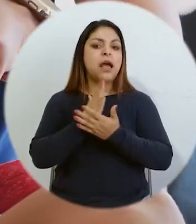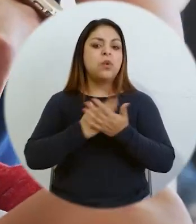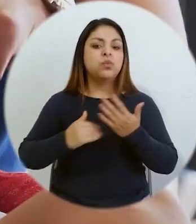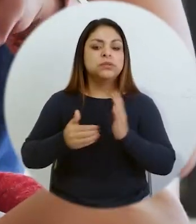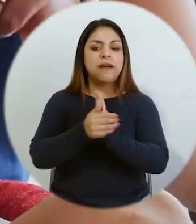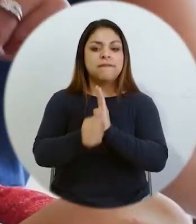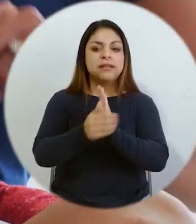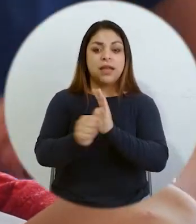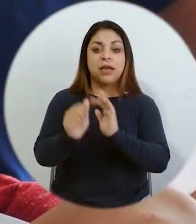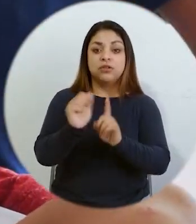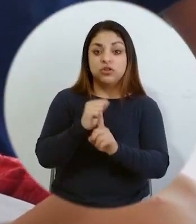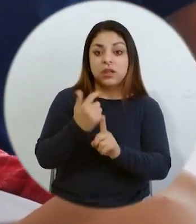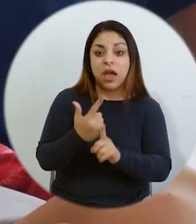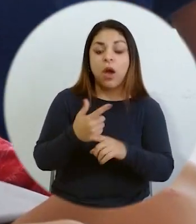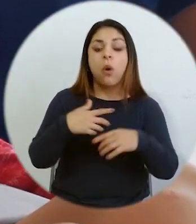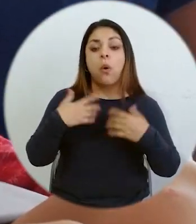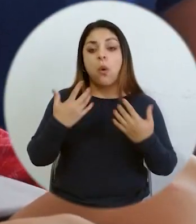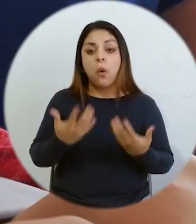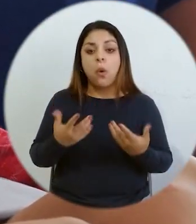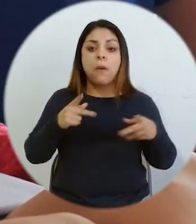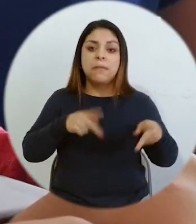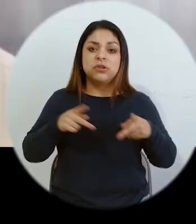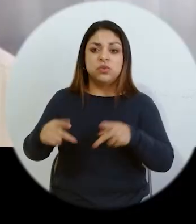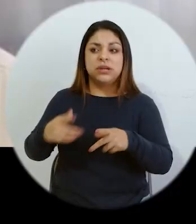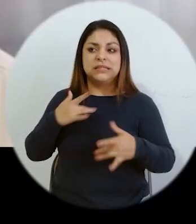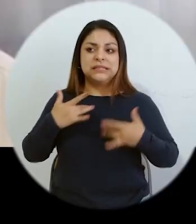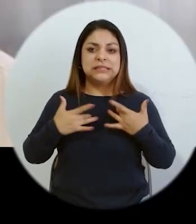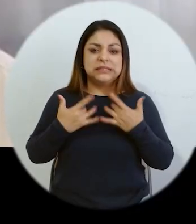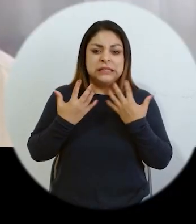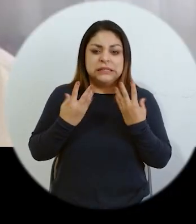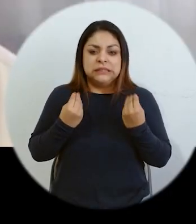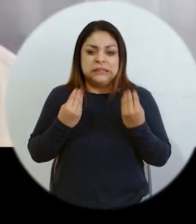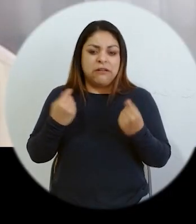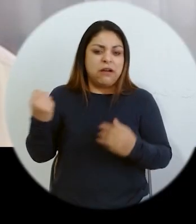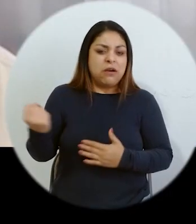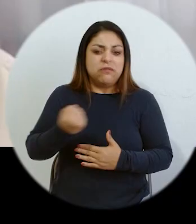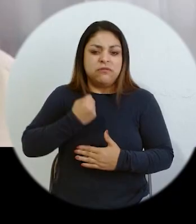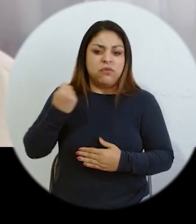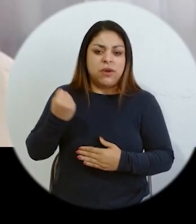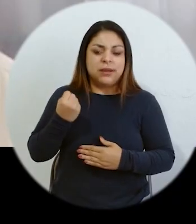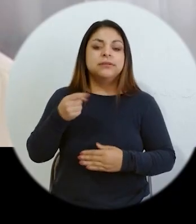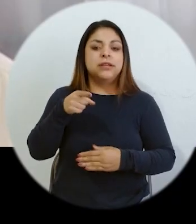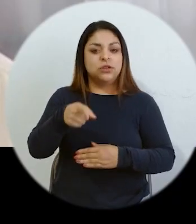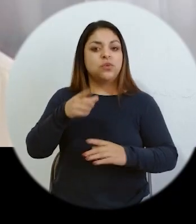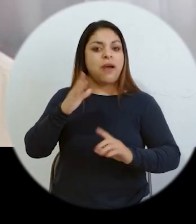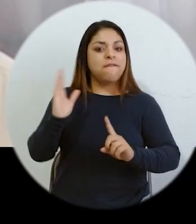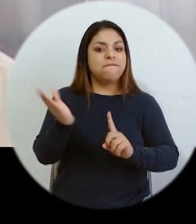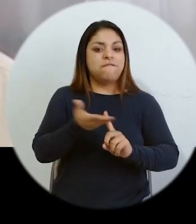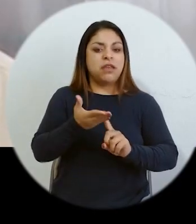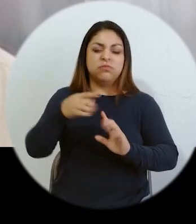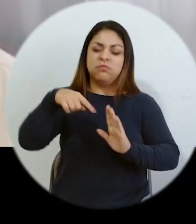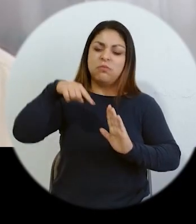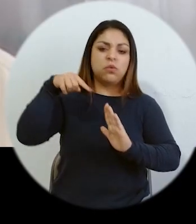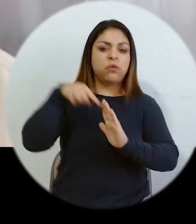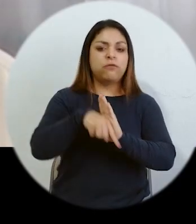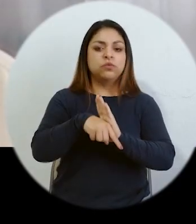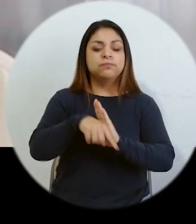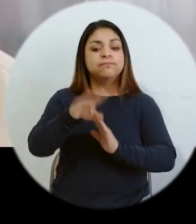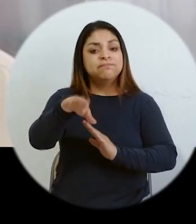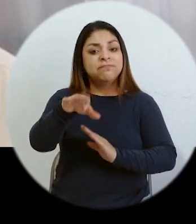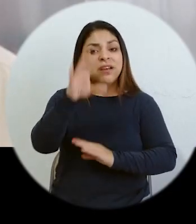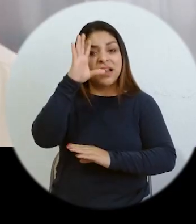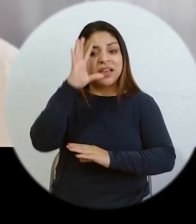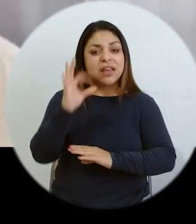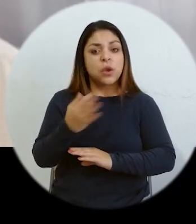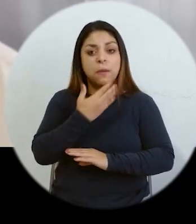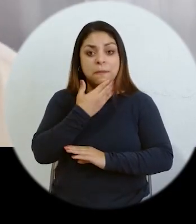habilidades sociales, puede ser que las personas desarrollen alguna fobia social, o sea, y en realidad hay una afectación profunda. Yo creo que lo